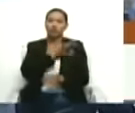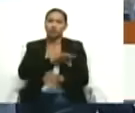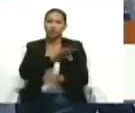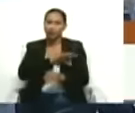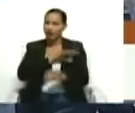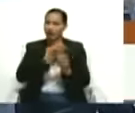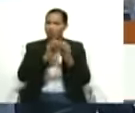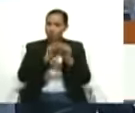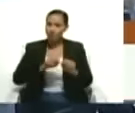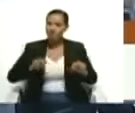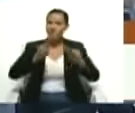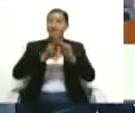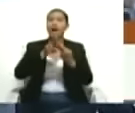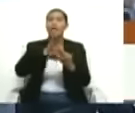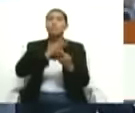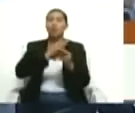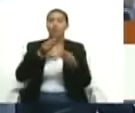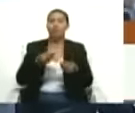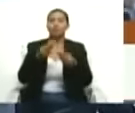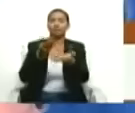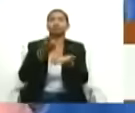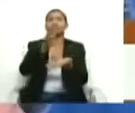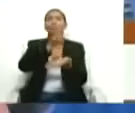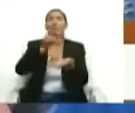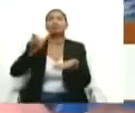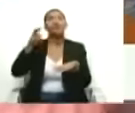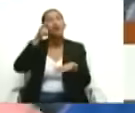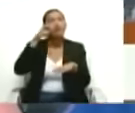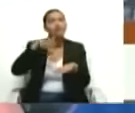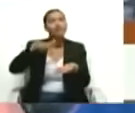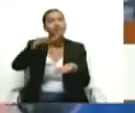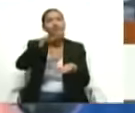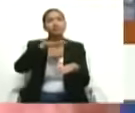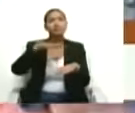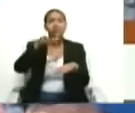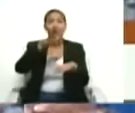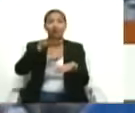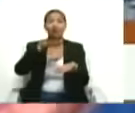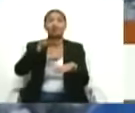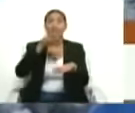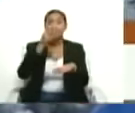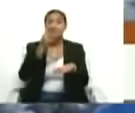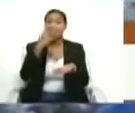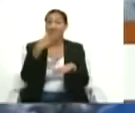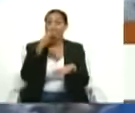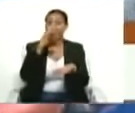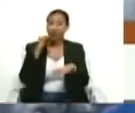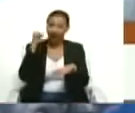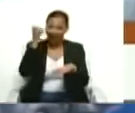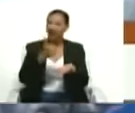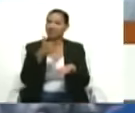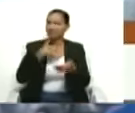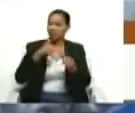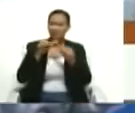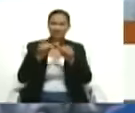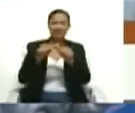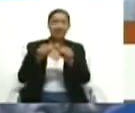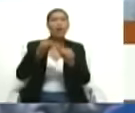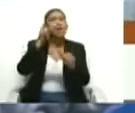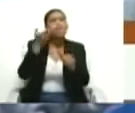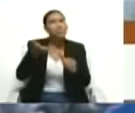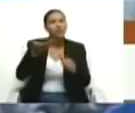venezolano. Si algo resume los 25 años es la inclusión, y por eso insisto en la palabra, la